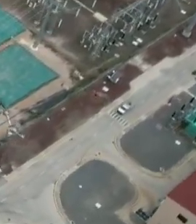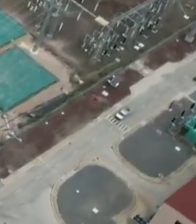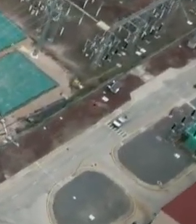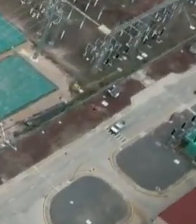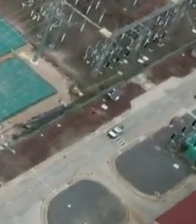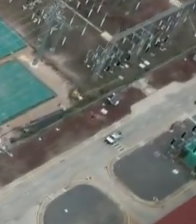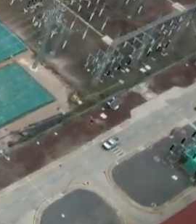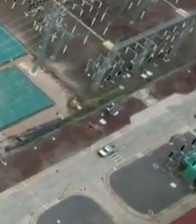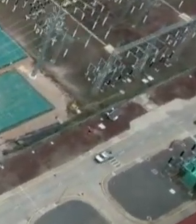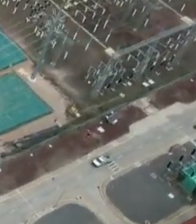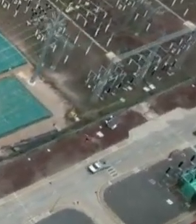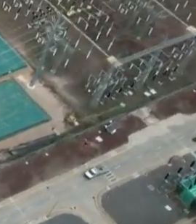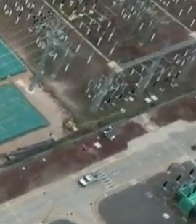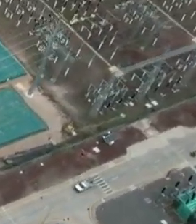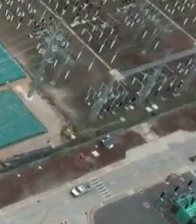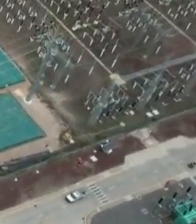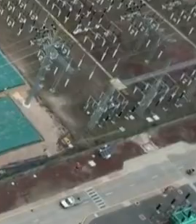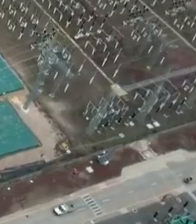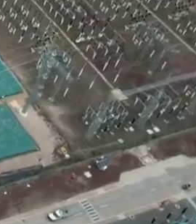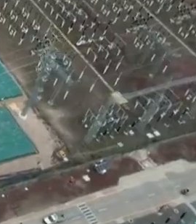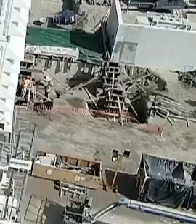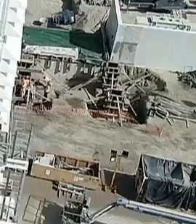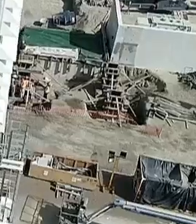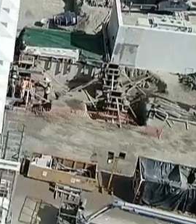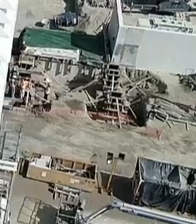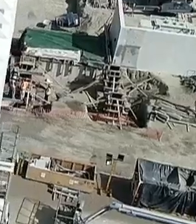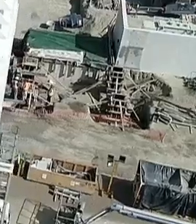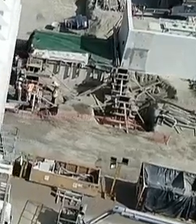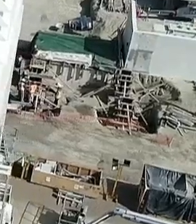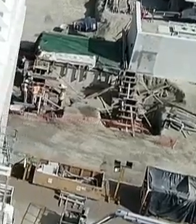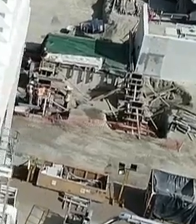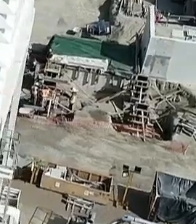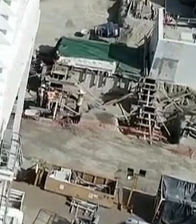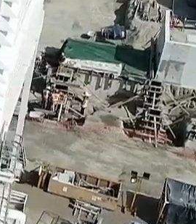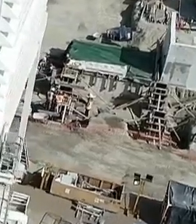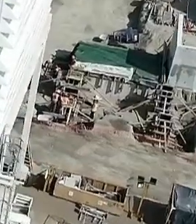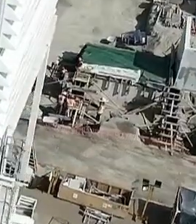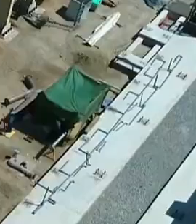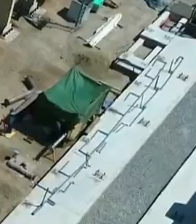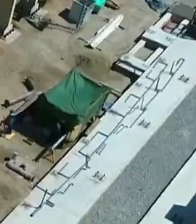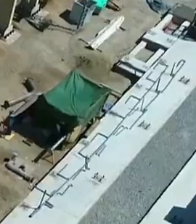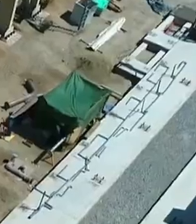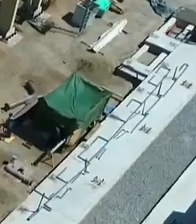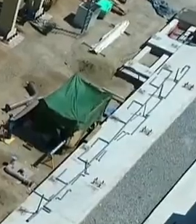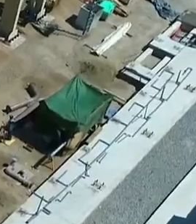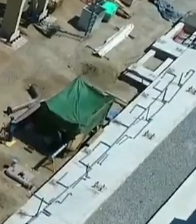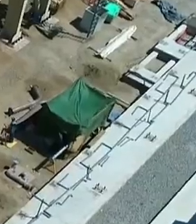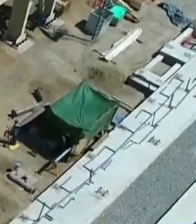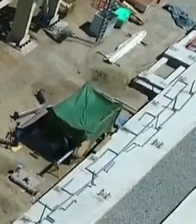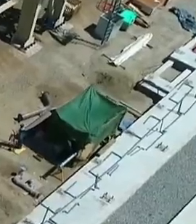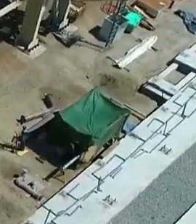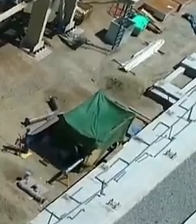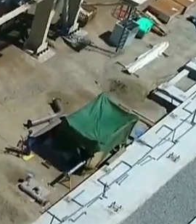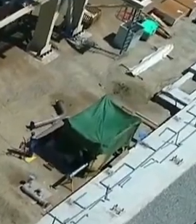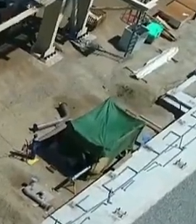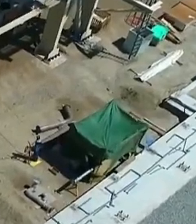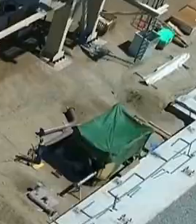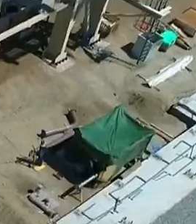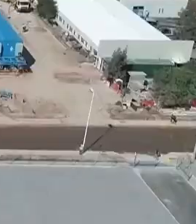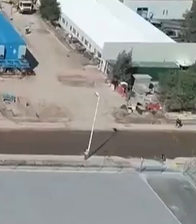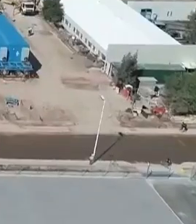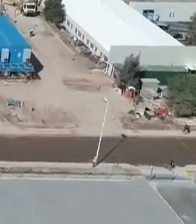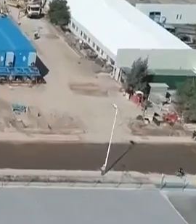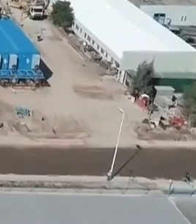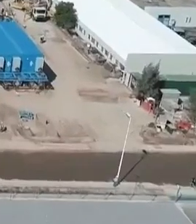avance físico 98%. Central Ciclo Combinado Manzanillo 3, avance físico